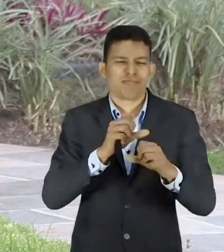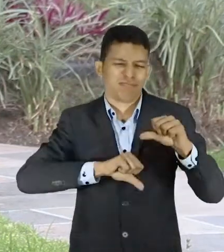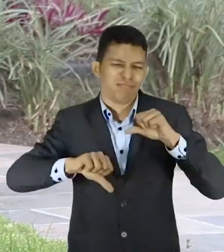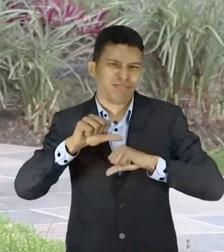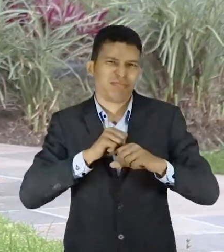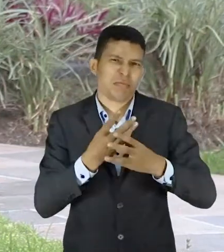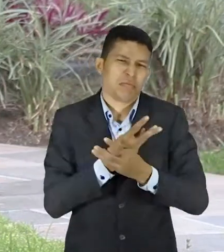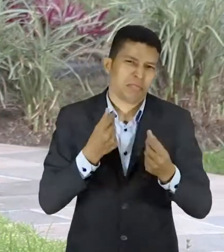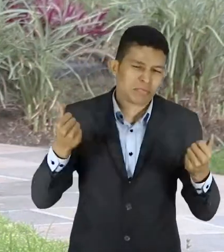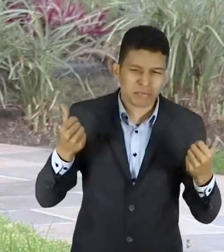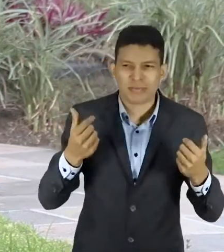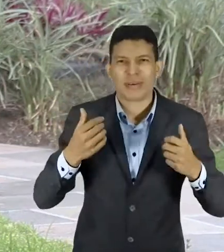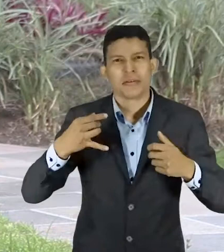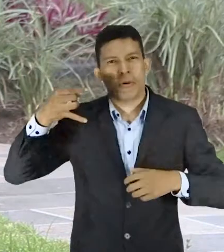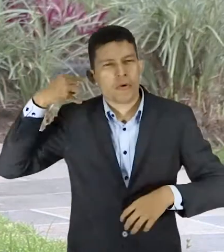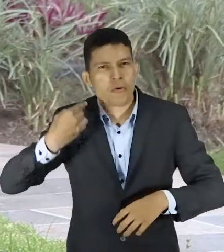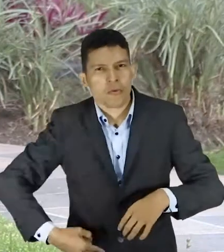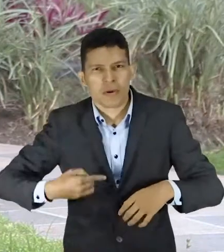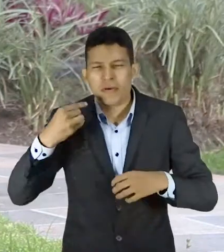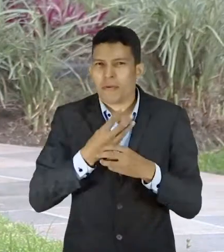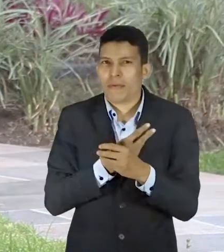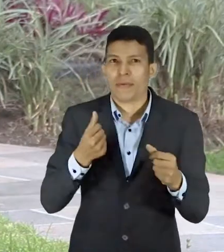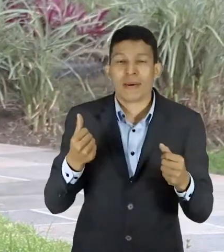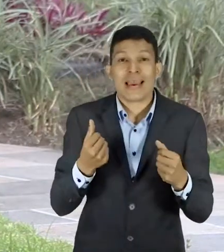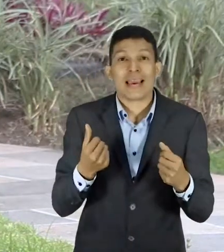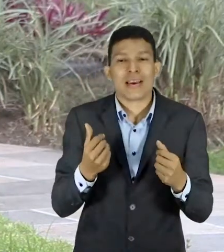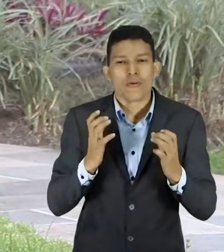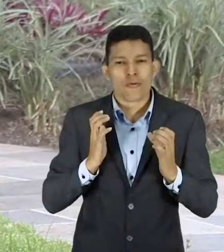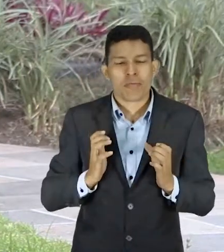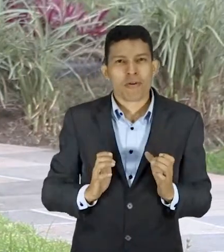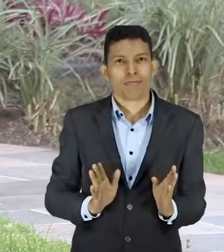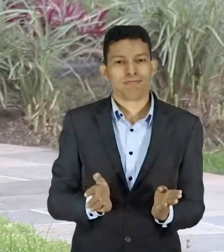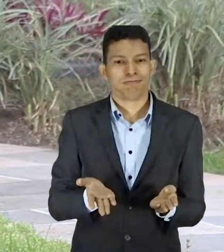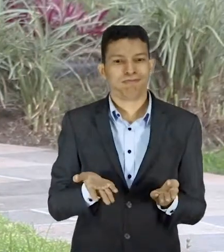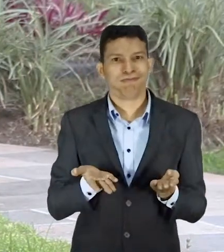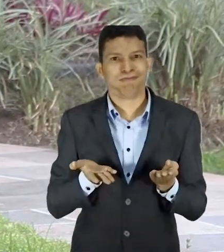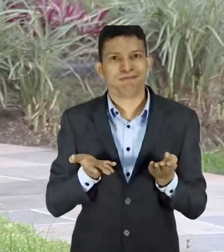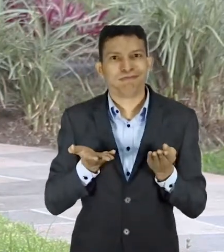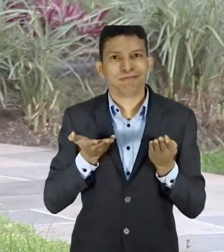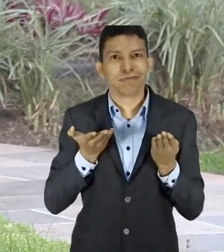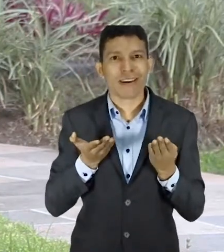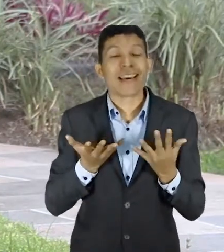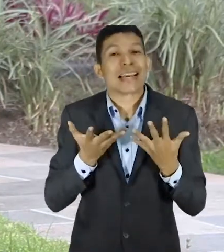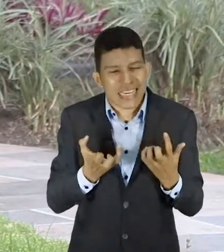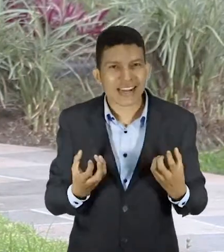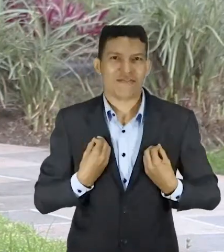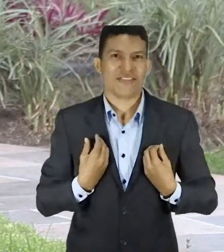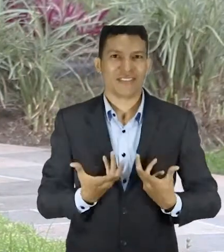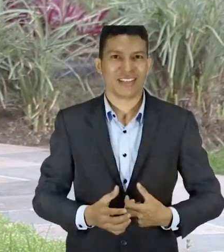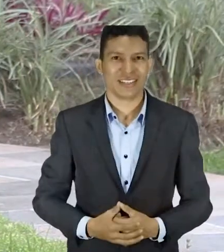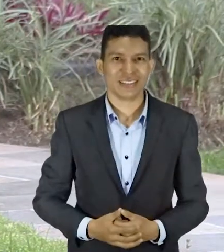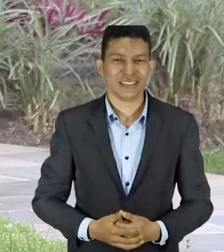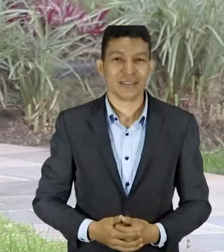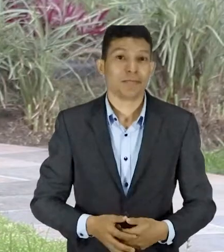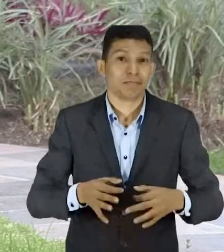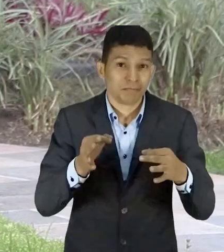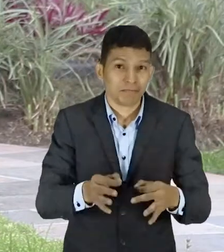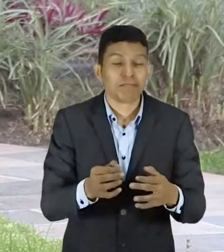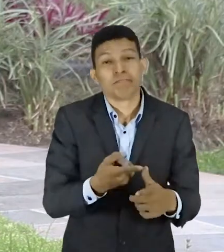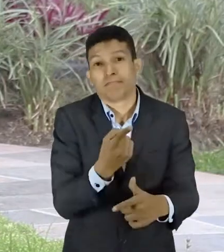la radio, lo que sea, él empieza porque él quiere vivir. Te dio la oportunidad de vivir, quiere vivir.